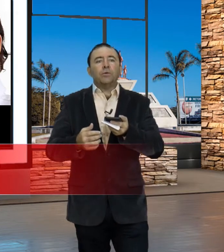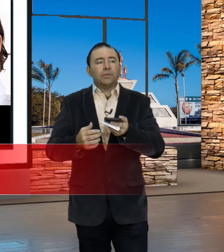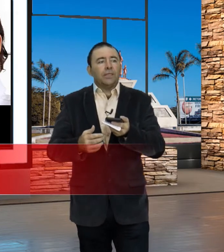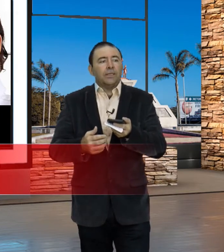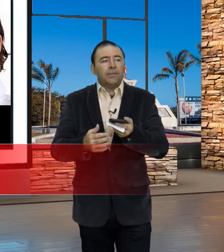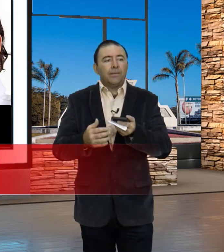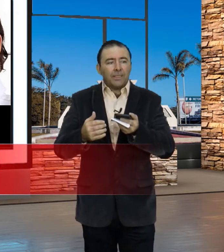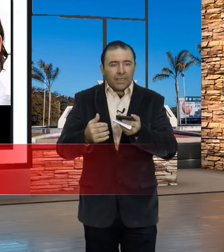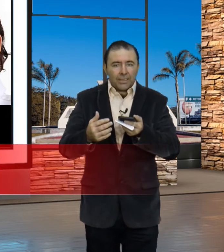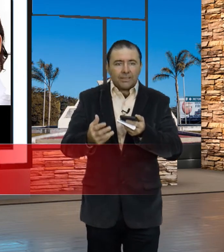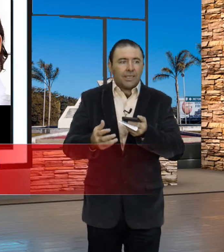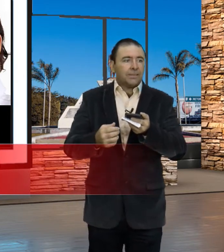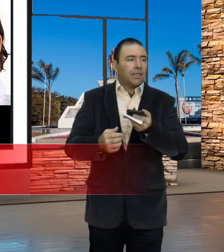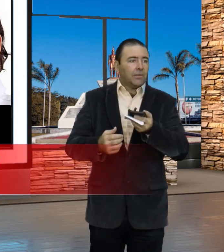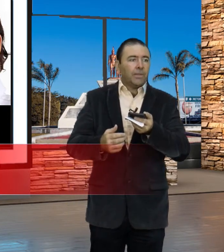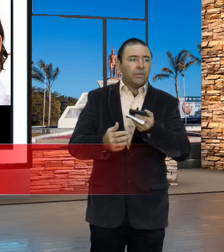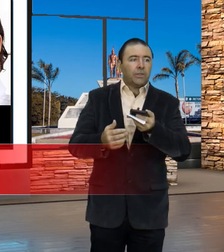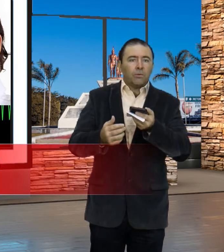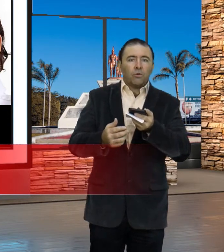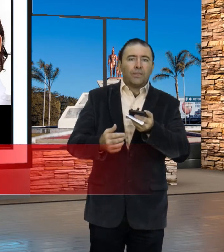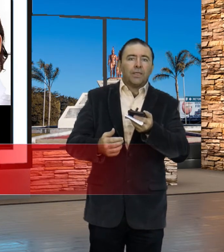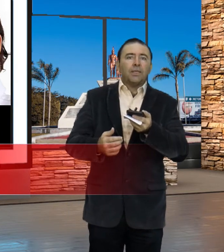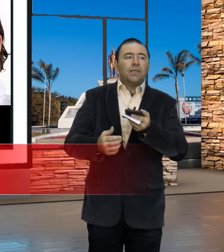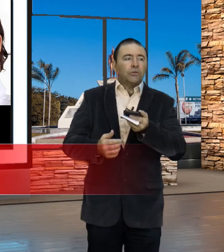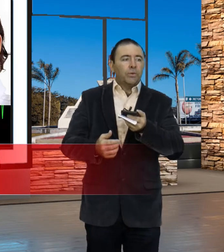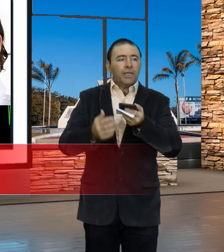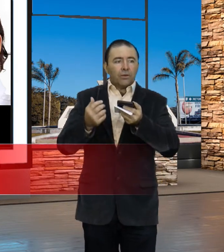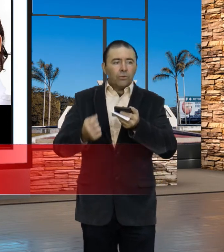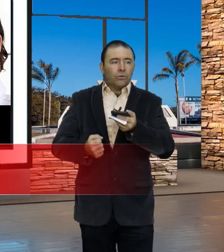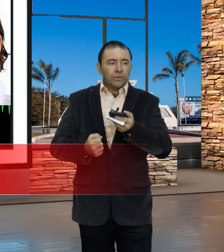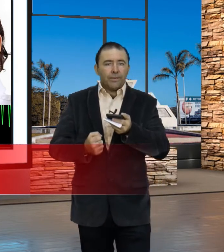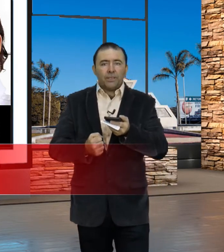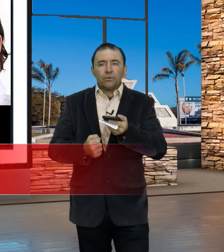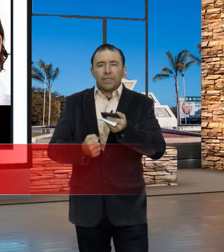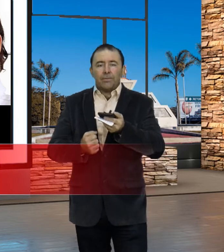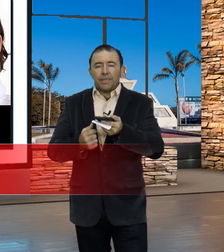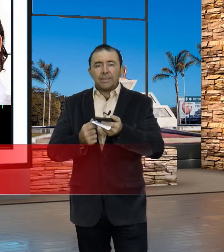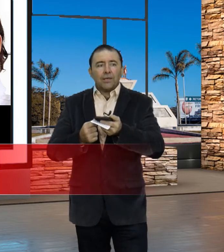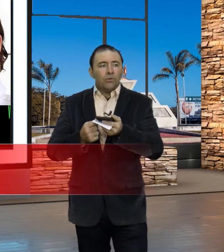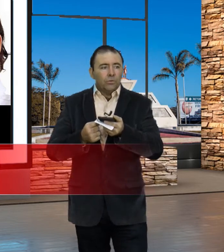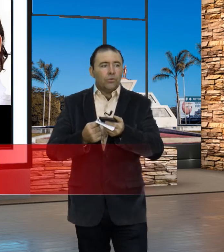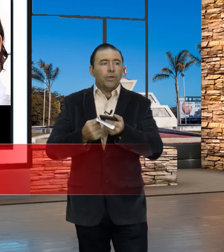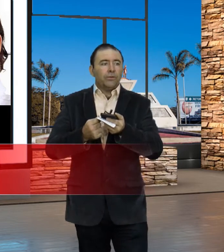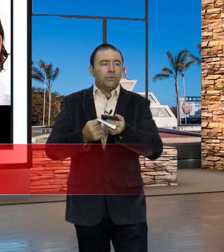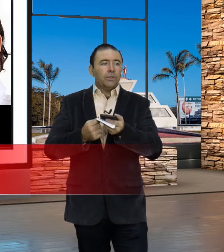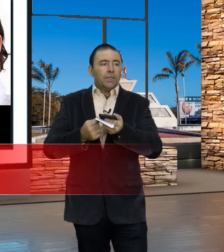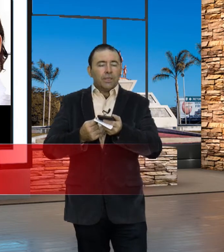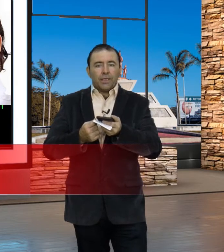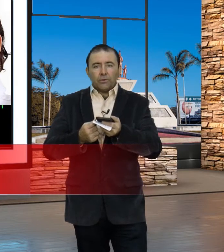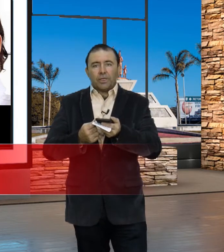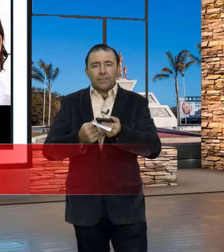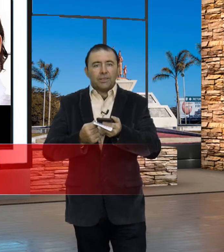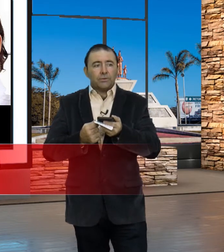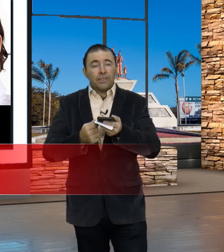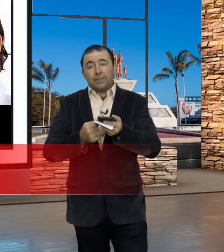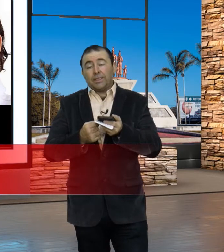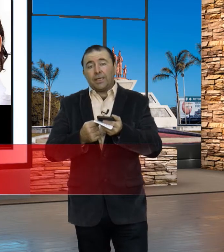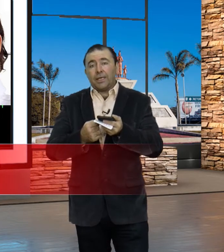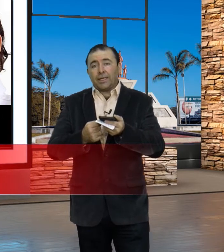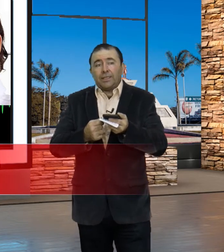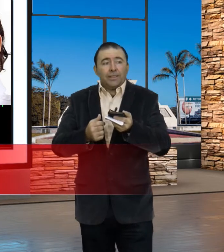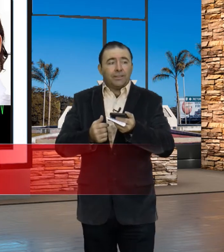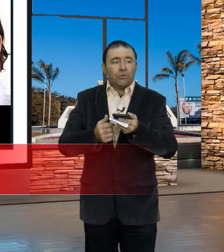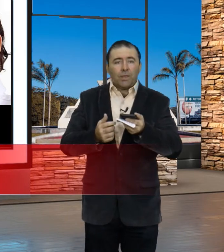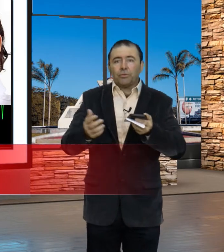tener digamos de manera a distancia me imagino que a lo mejor van a subir algunos eventos que han pasado muy buenos que han organizado ustedes